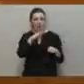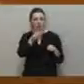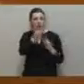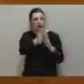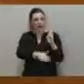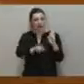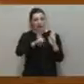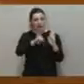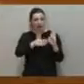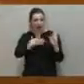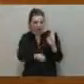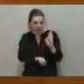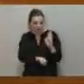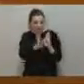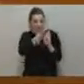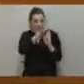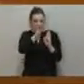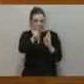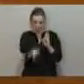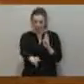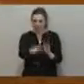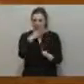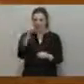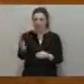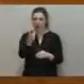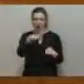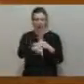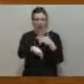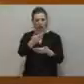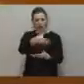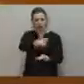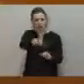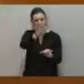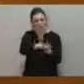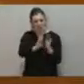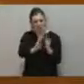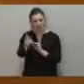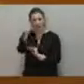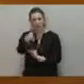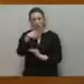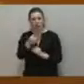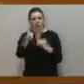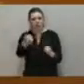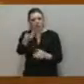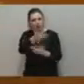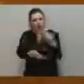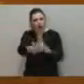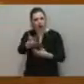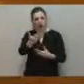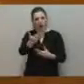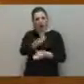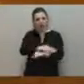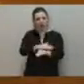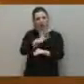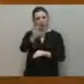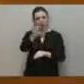espera, completamente de acuerdo con mejorar la tramitación de los expedientes, con intensificar la colaboración entre Administración autonómica